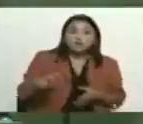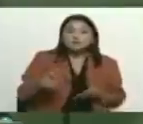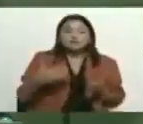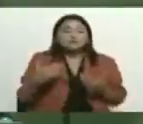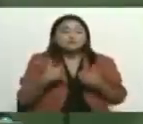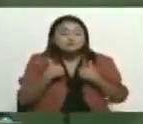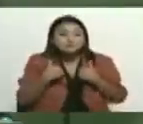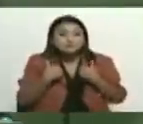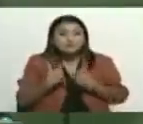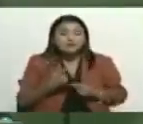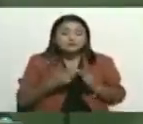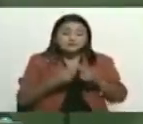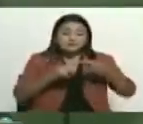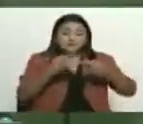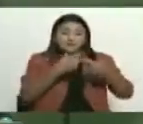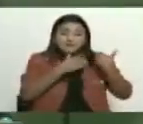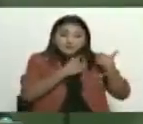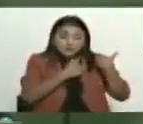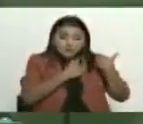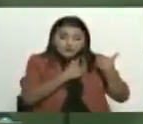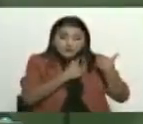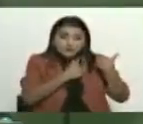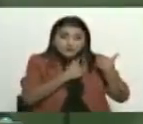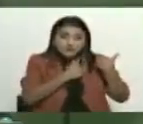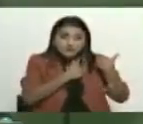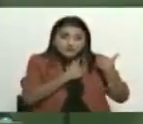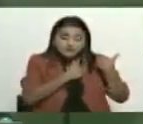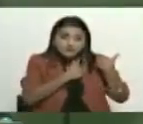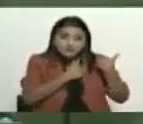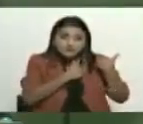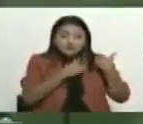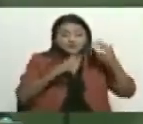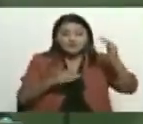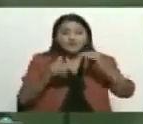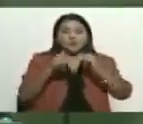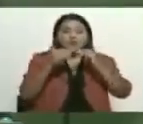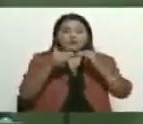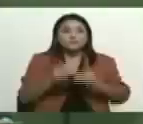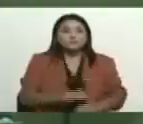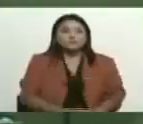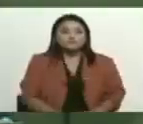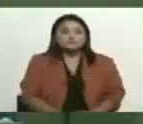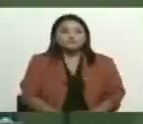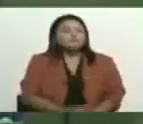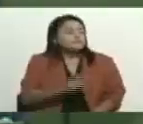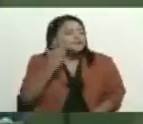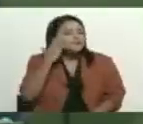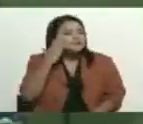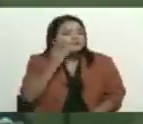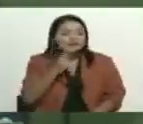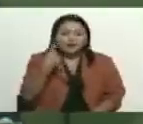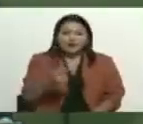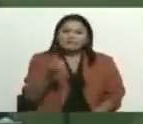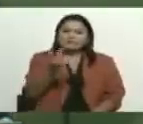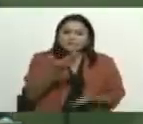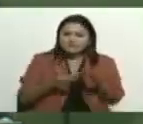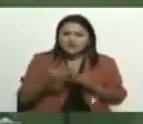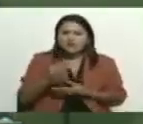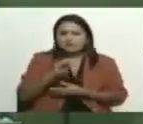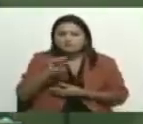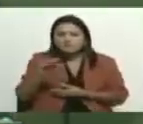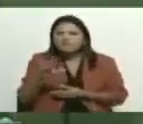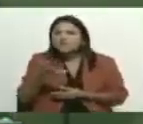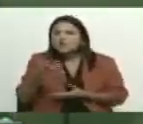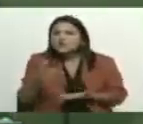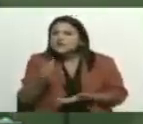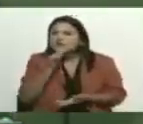los principios de responsabilidades comunes, pero diferenciadas y de equidad. Sabemos que los recursos existen, dónde están